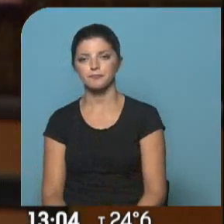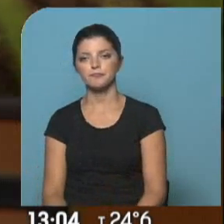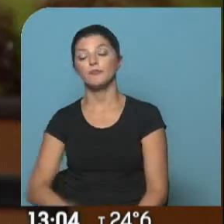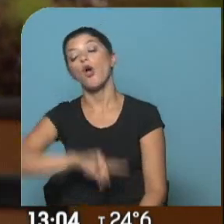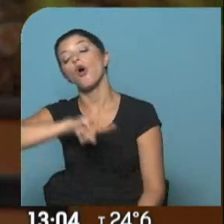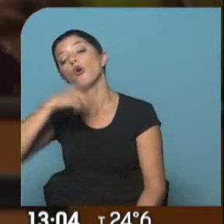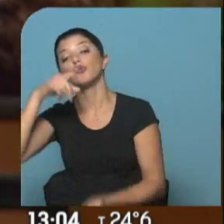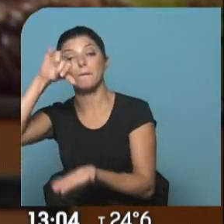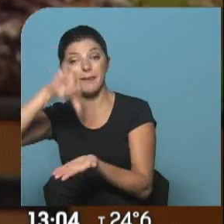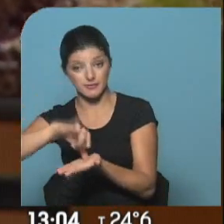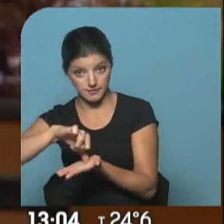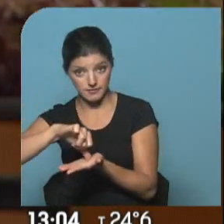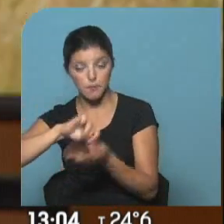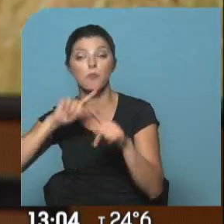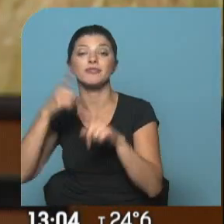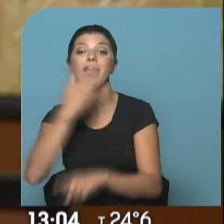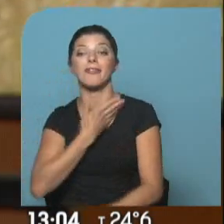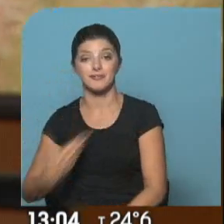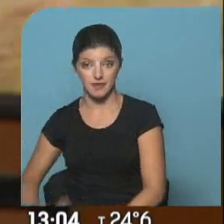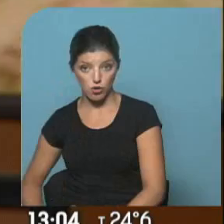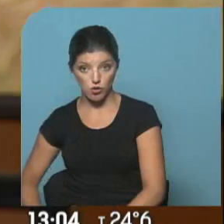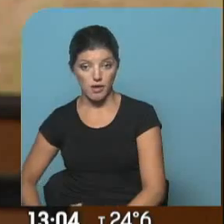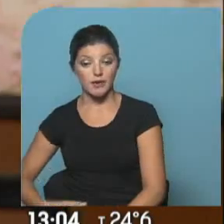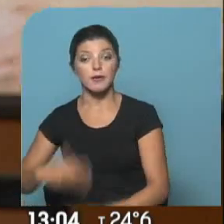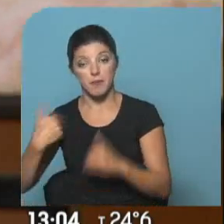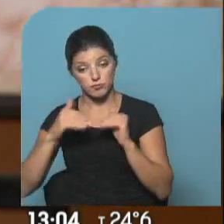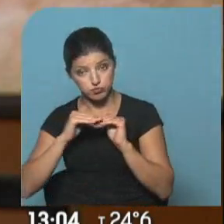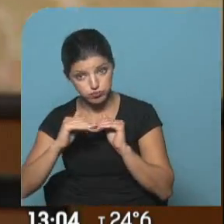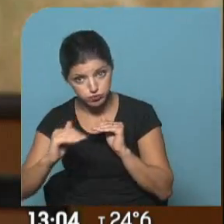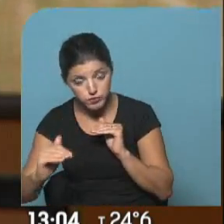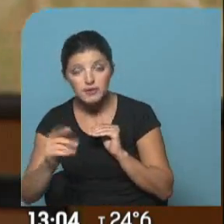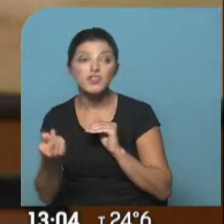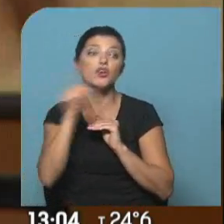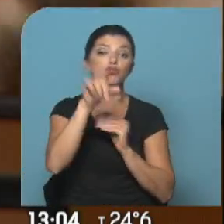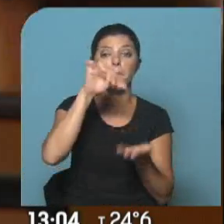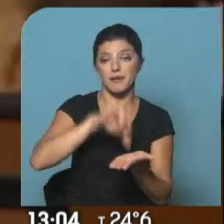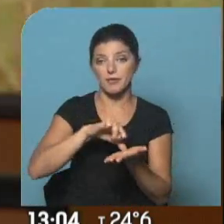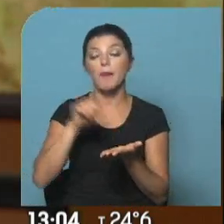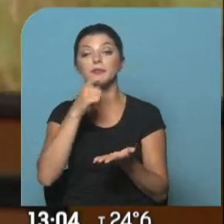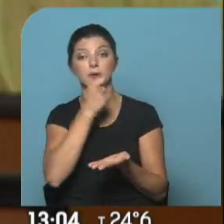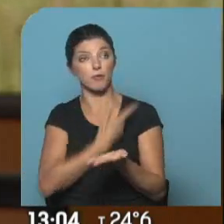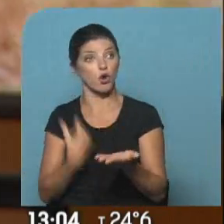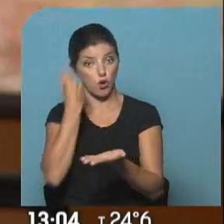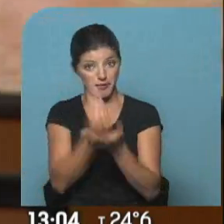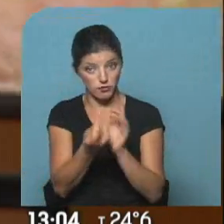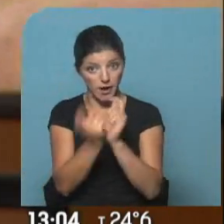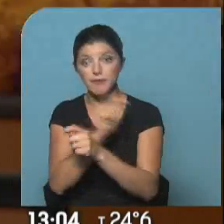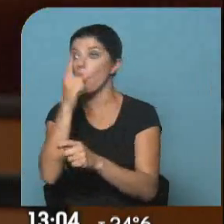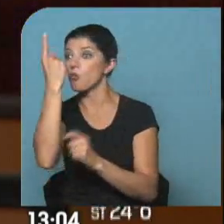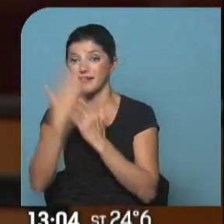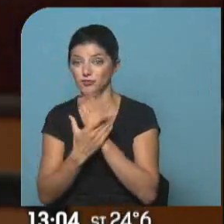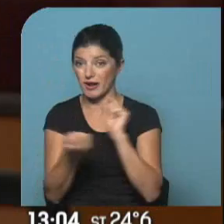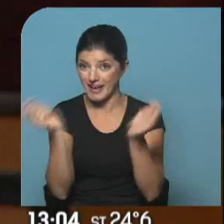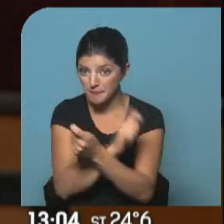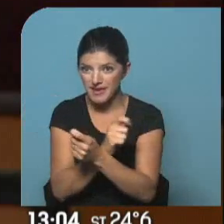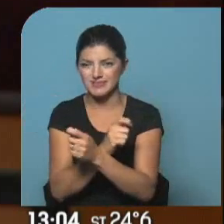tienen además políticas de Estado con más continuidad y países donde esto se quiebra casi, a veces con el cambio de gobierno, a veces con el cambio de ministro. Entonces